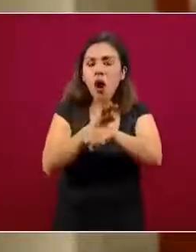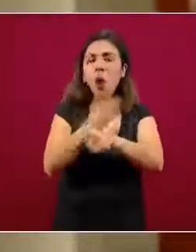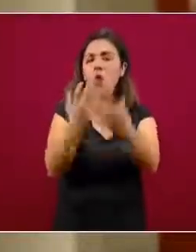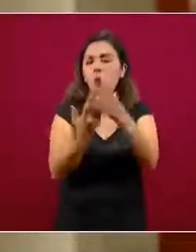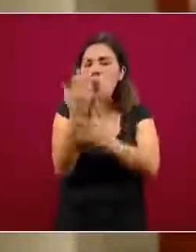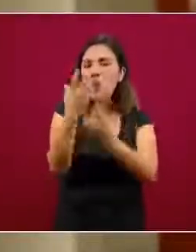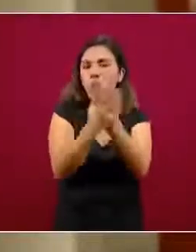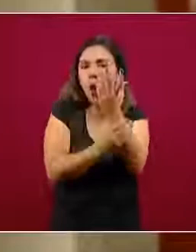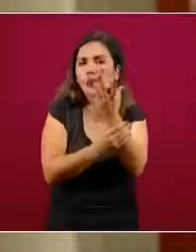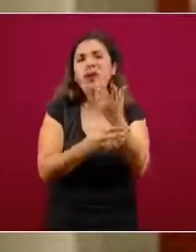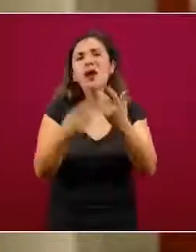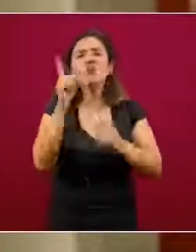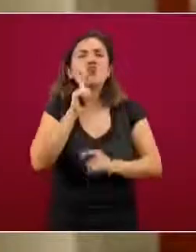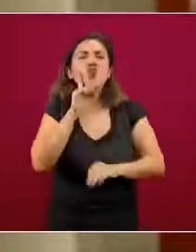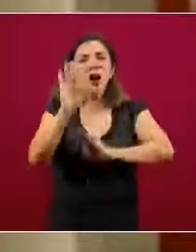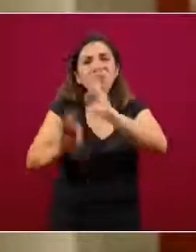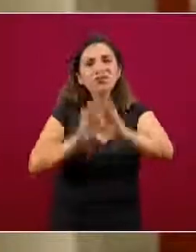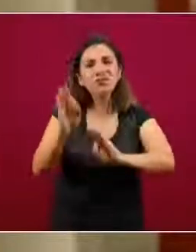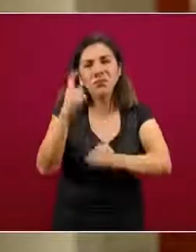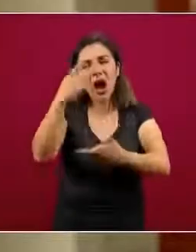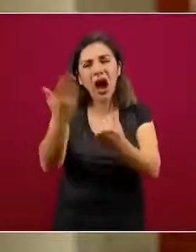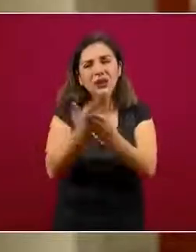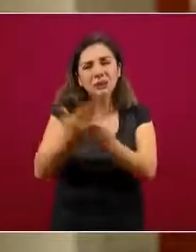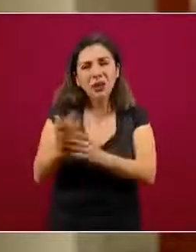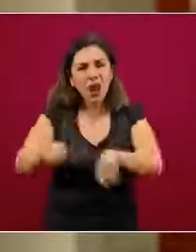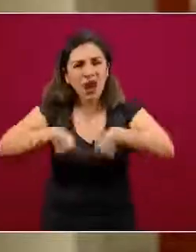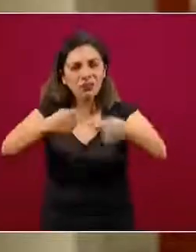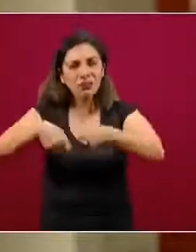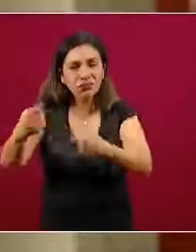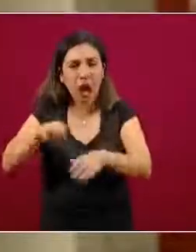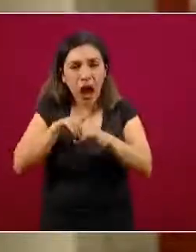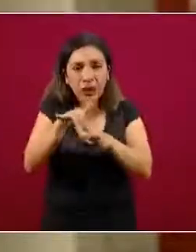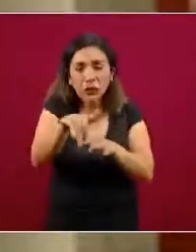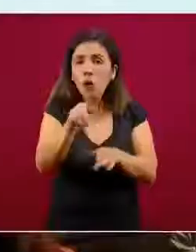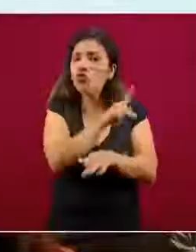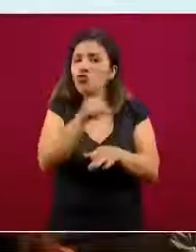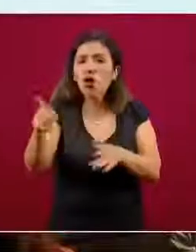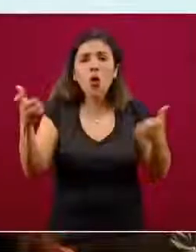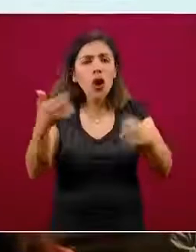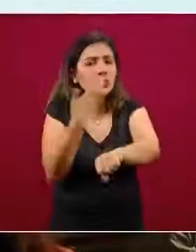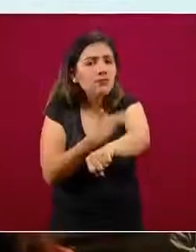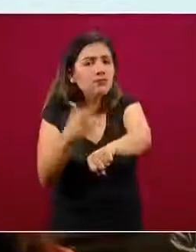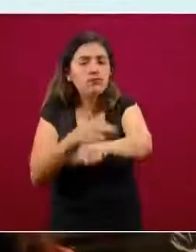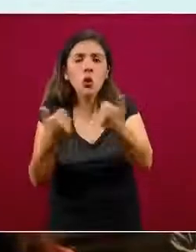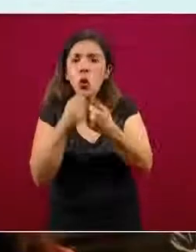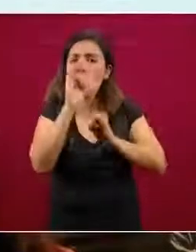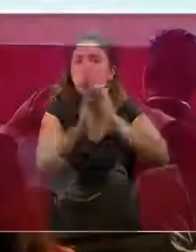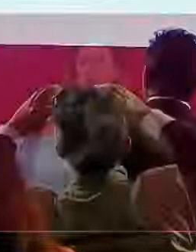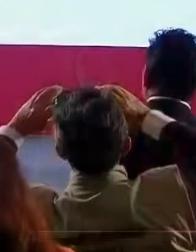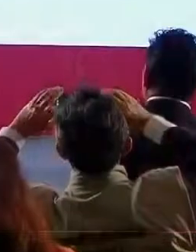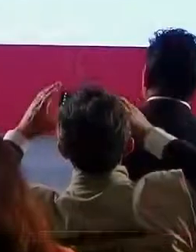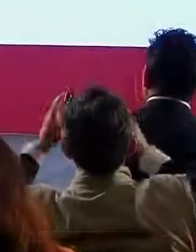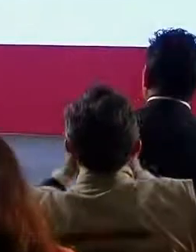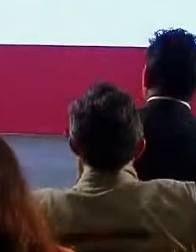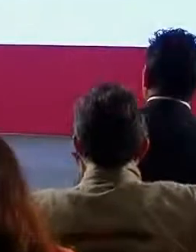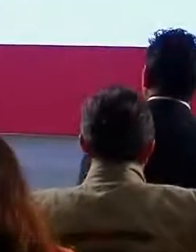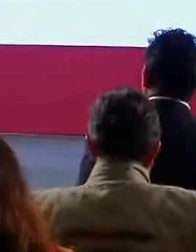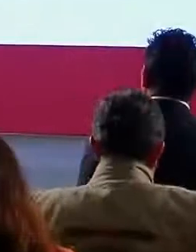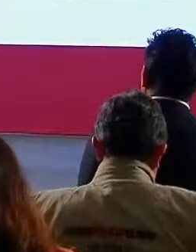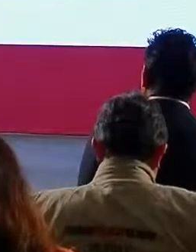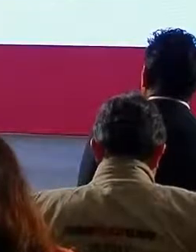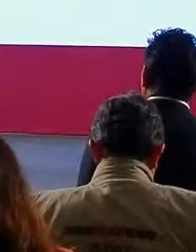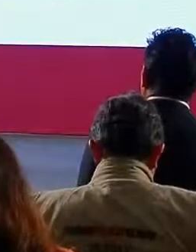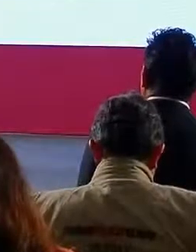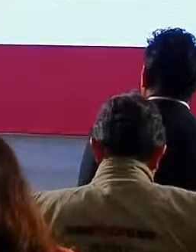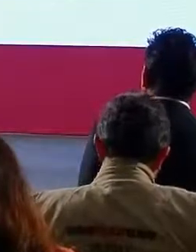guantes, las señoritas que están dando los expedientes en el archivo clínico. O sea, las hemos protegido a todo nuestro personal bastante bien y